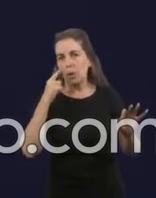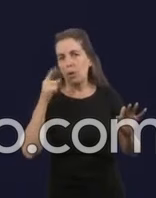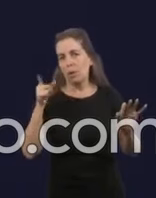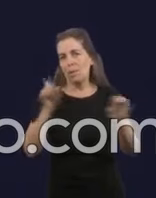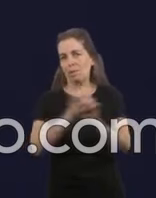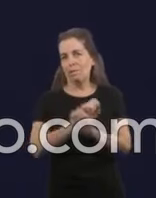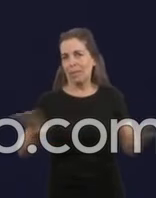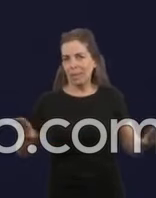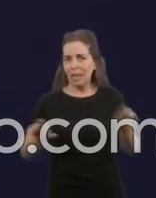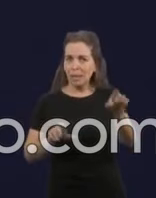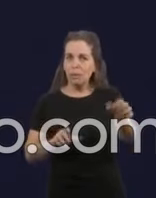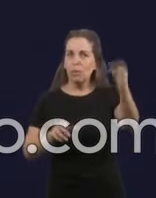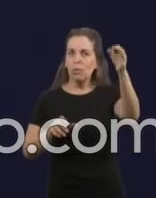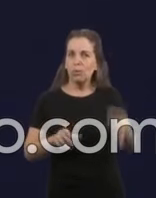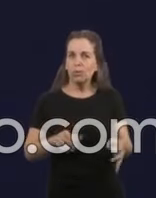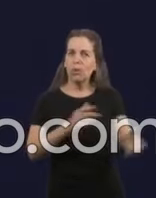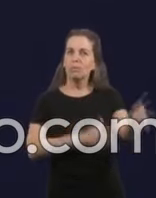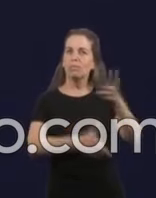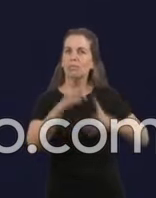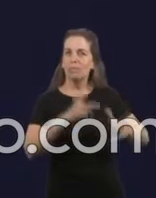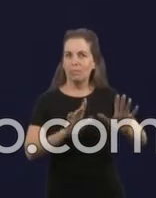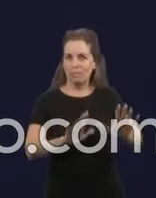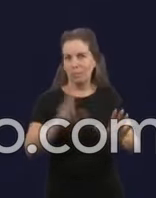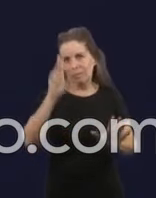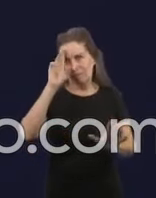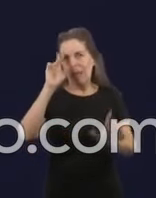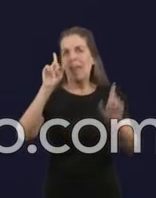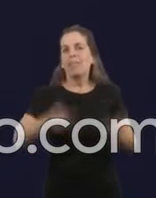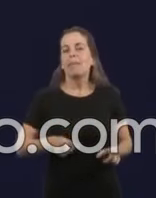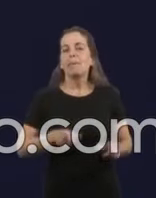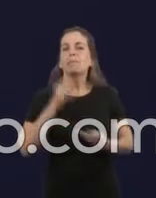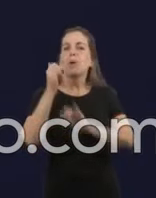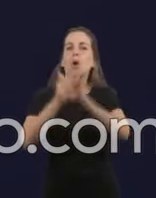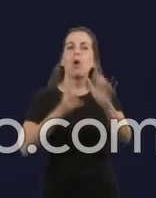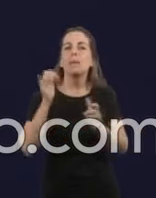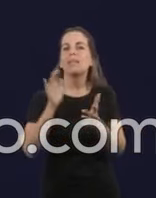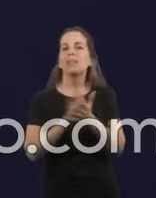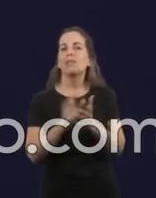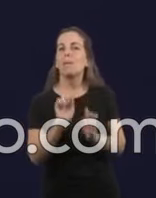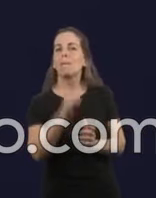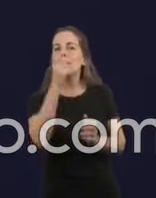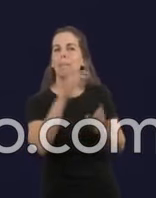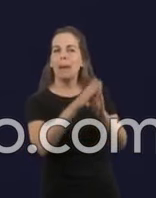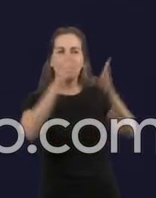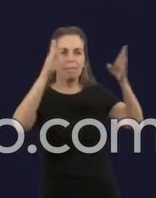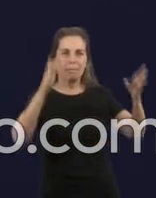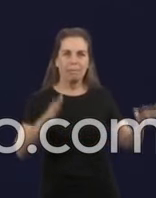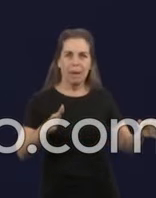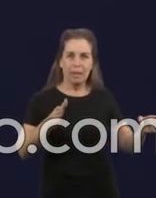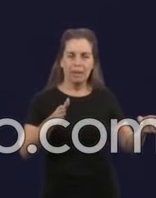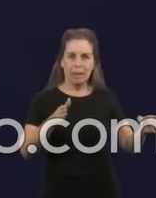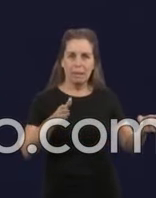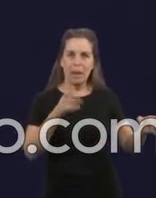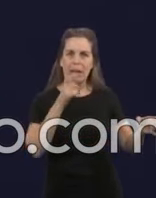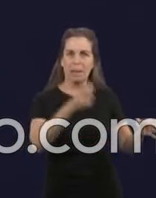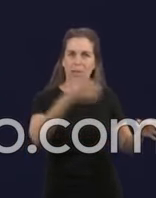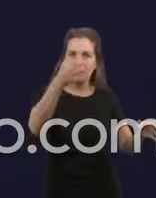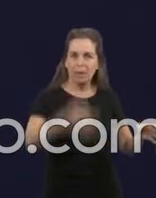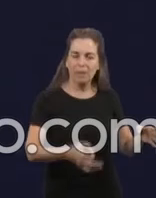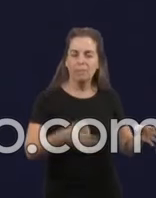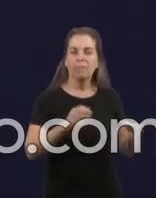hablas de la primera parte Déjame déjame también hacer algún comentario de la primera parte para para la respuesta